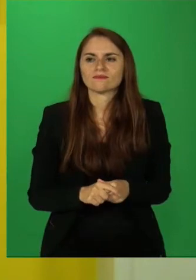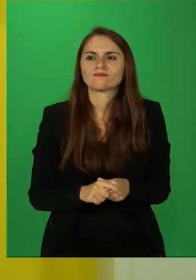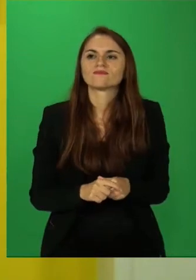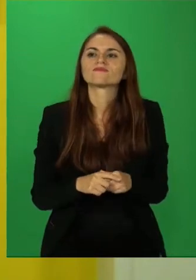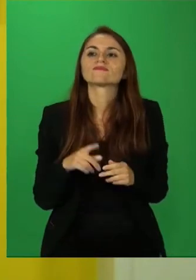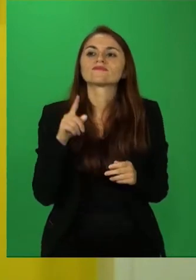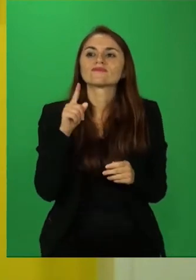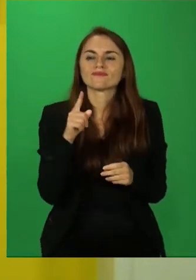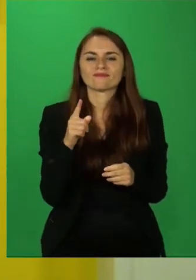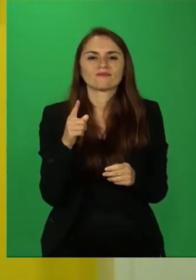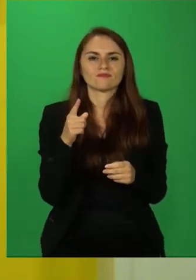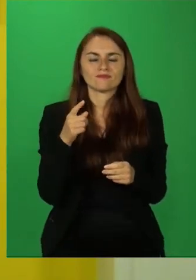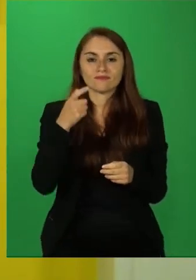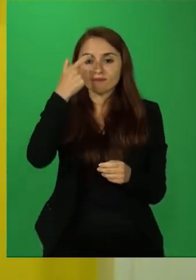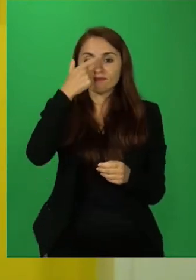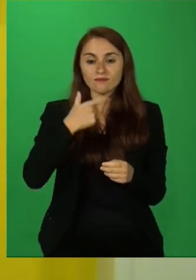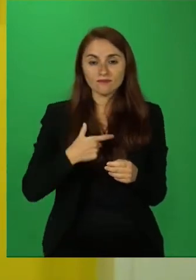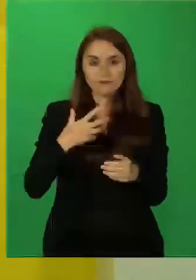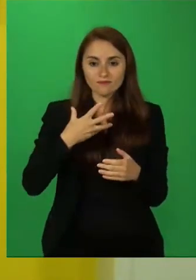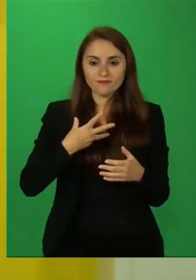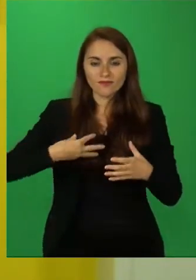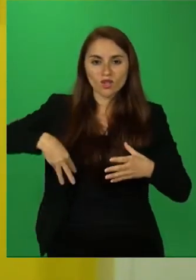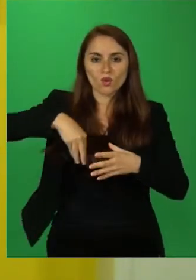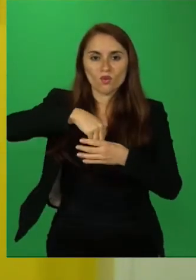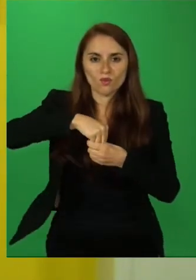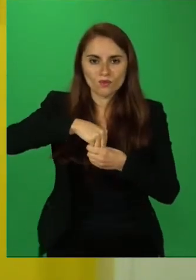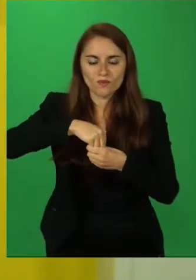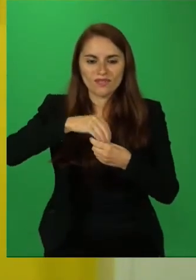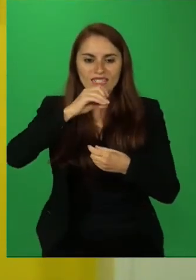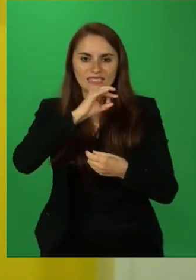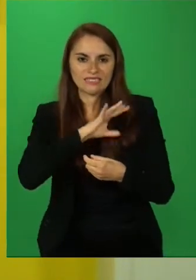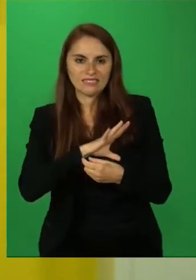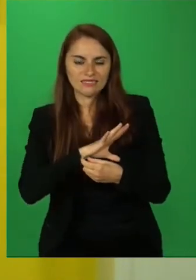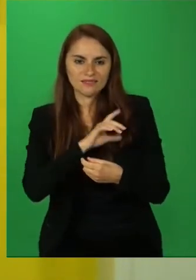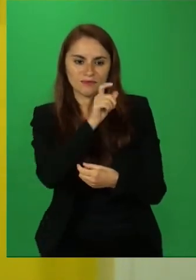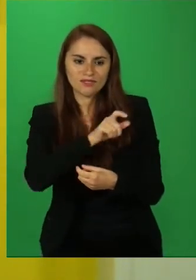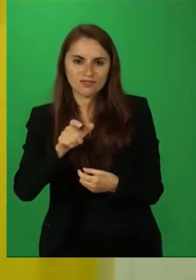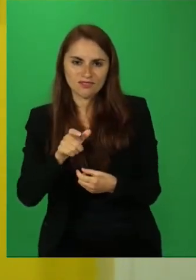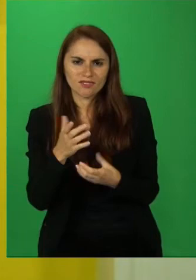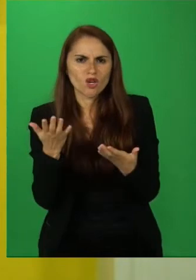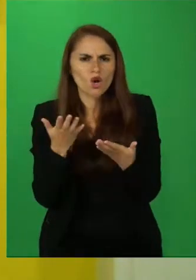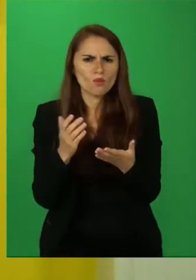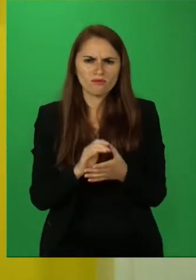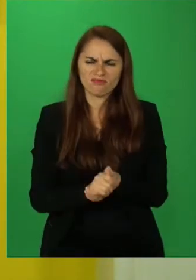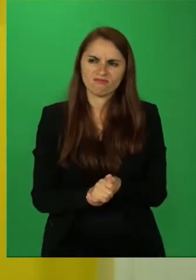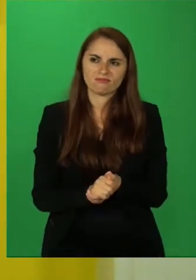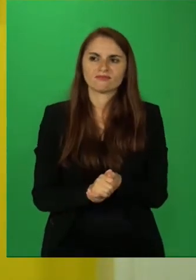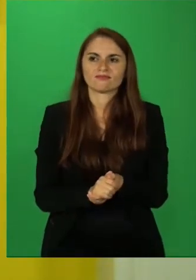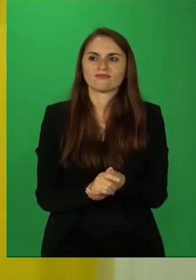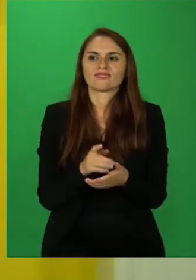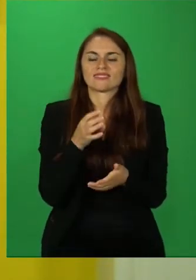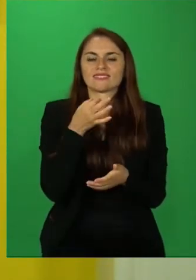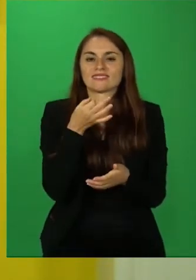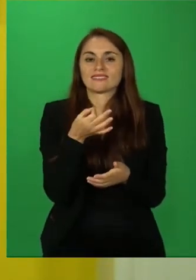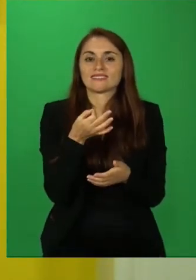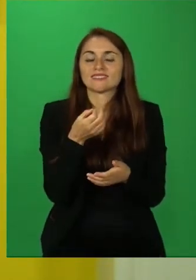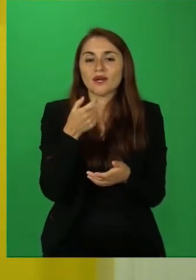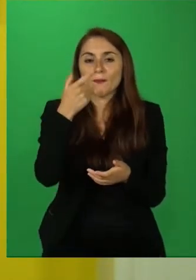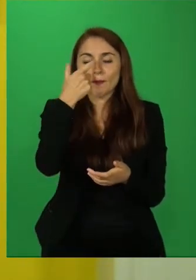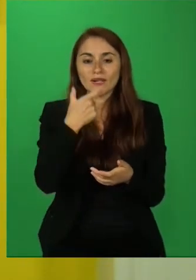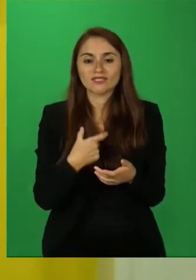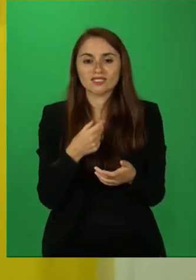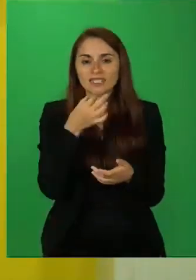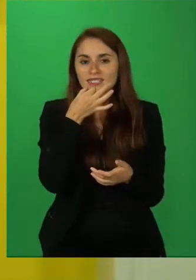emisor se incluye dentro de los chilenos. Pero profesora, ¿cómo llegó a eso? Presta atención. El emisor hace uso